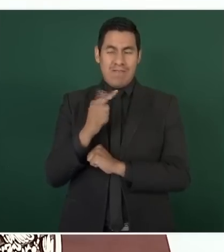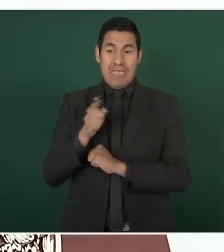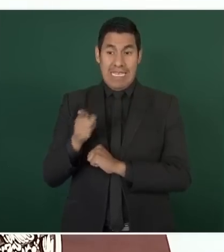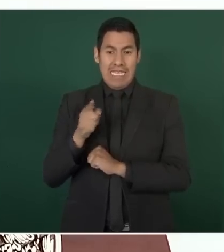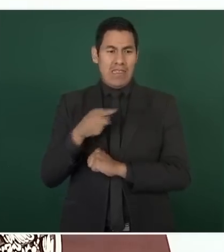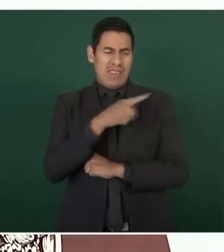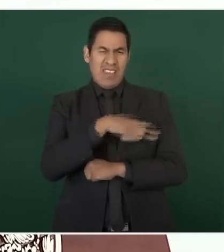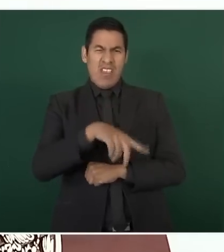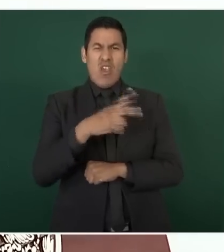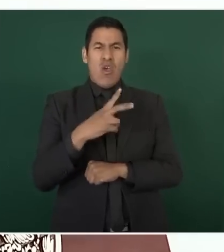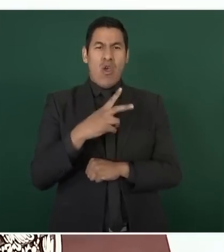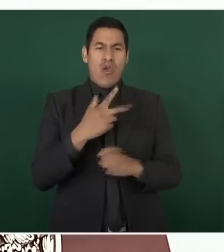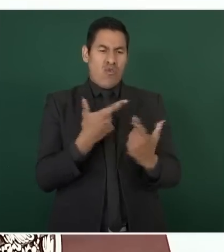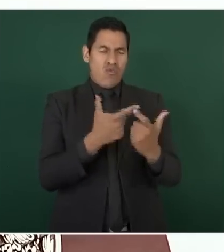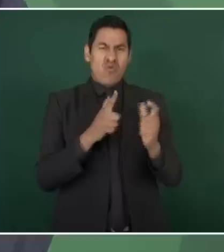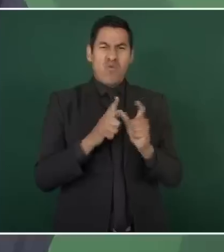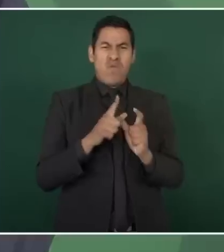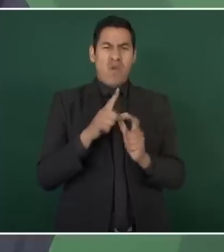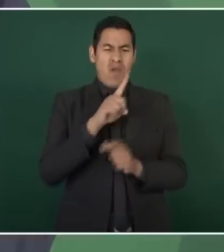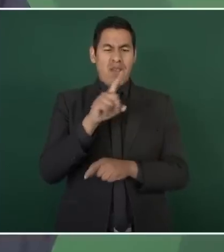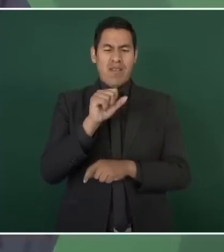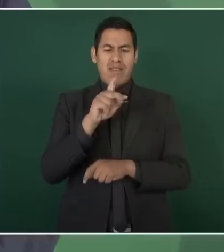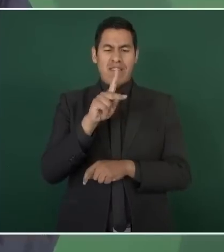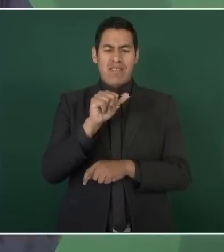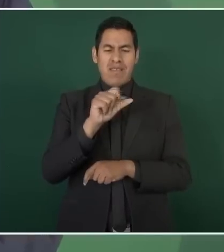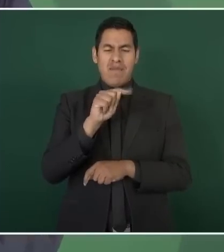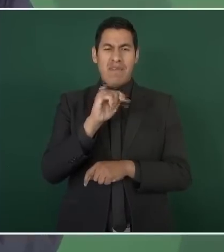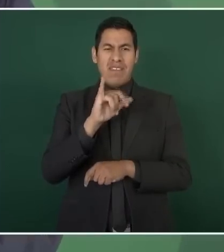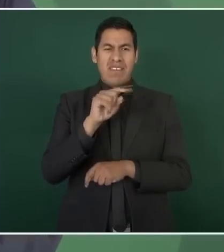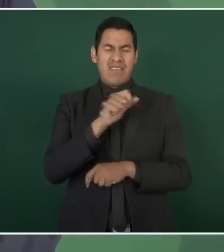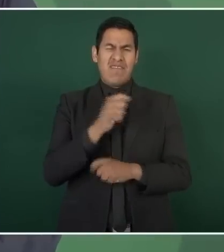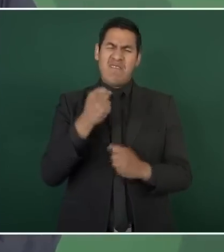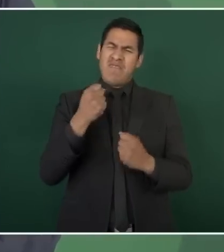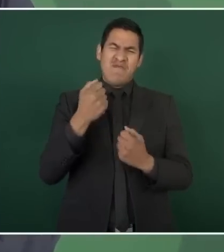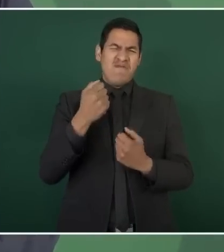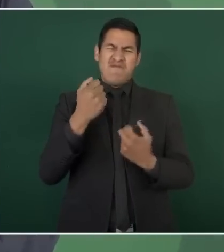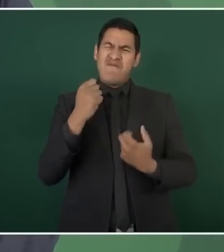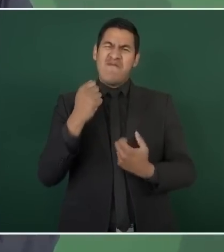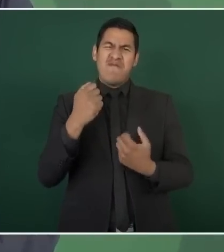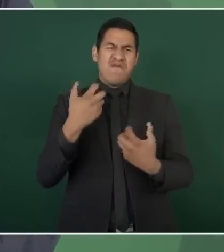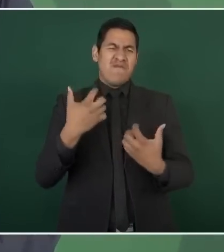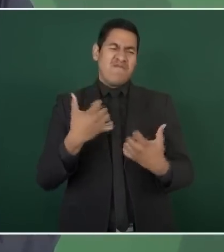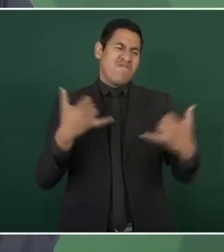rebeldes zapatistas de Iztapan de la Sal, en el Estado de México.